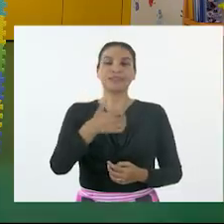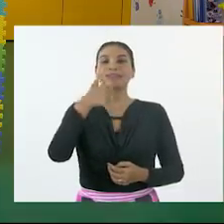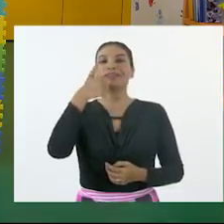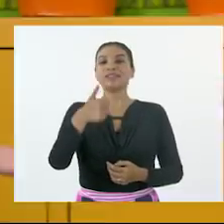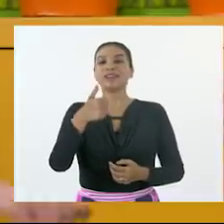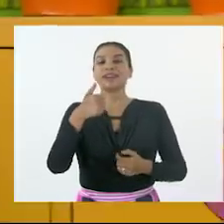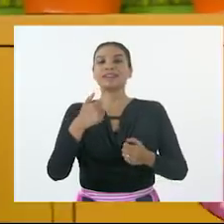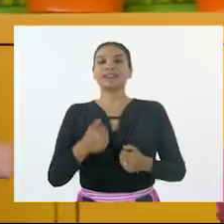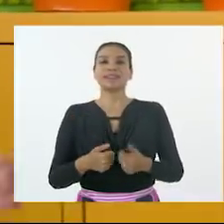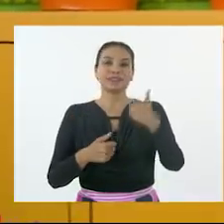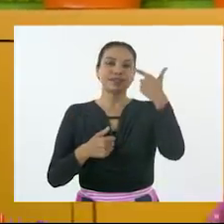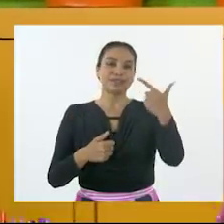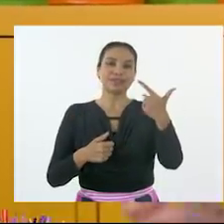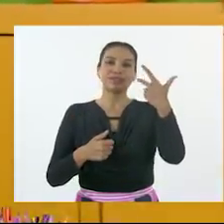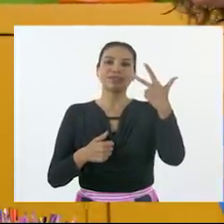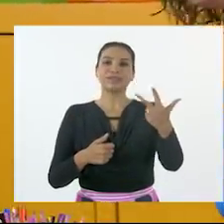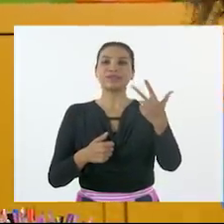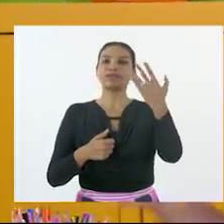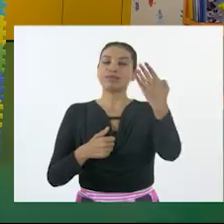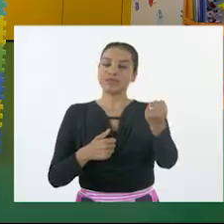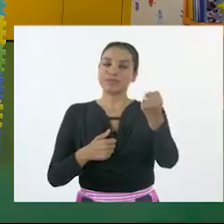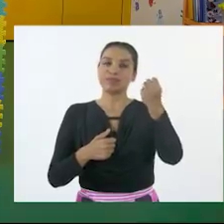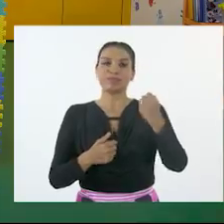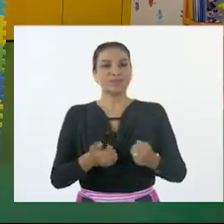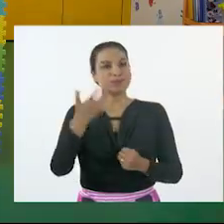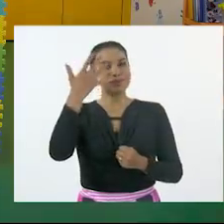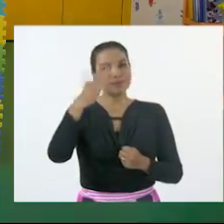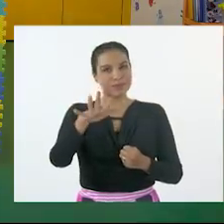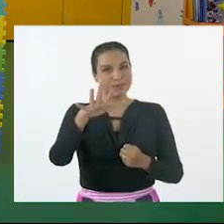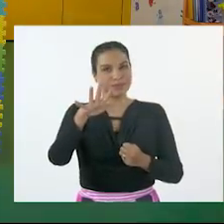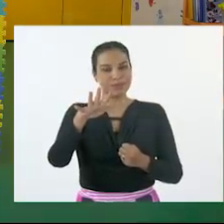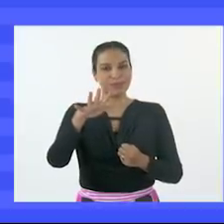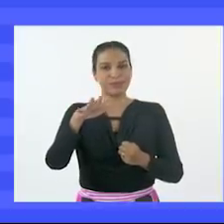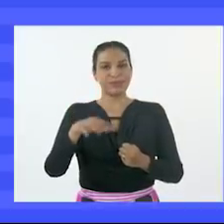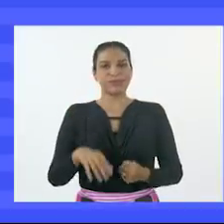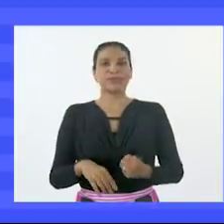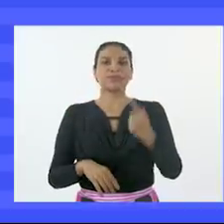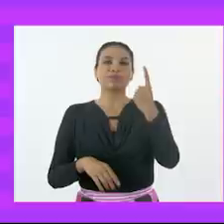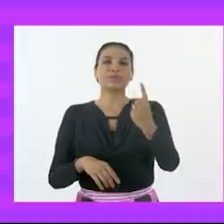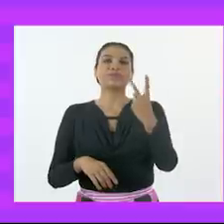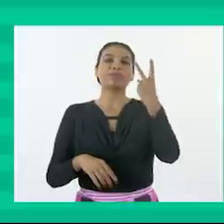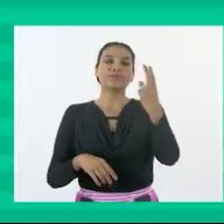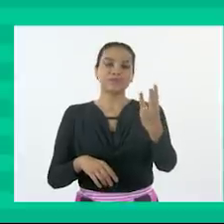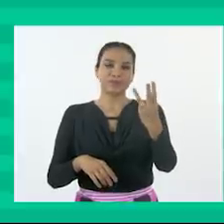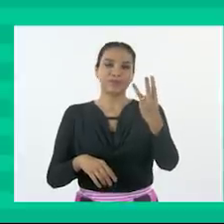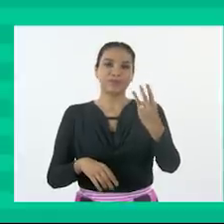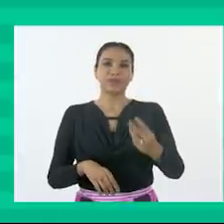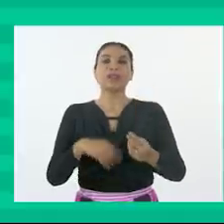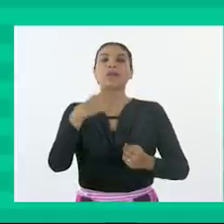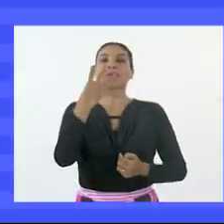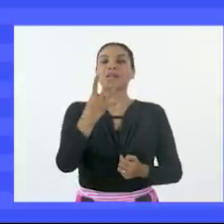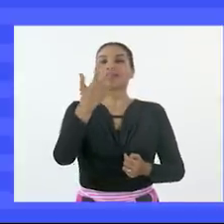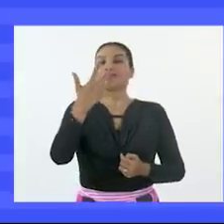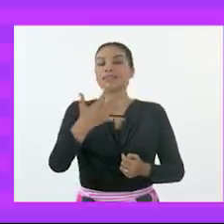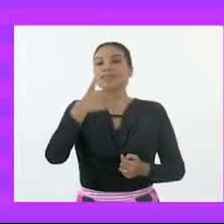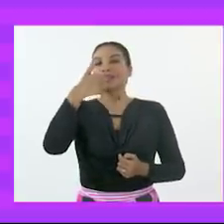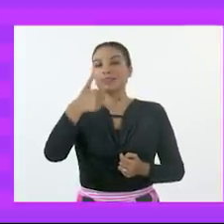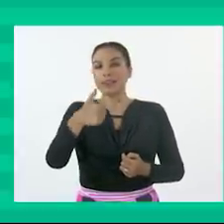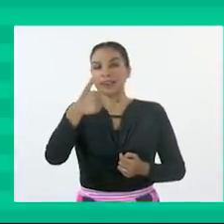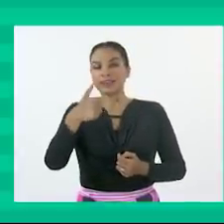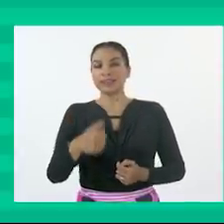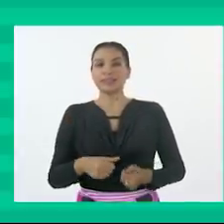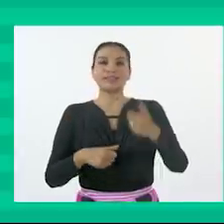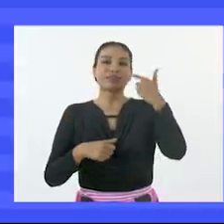seis, siete, ocho, nueve. Uno, dos y tres, cuatro,